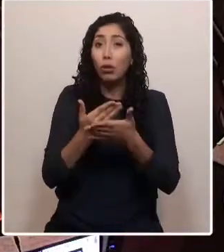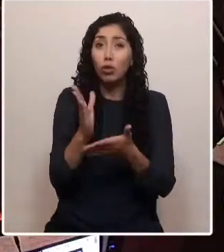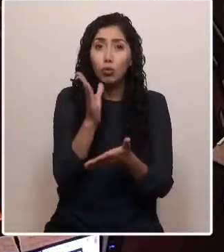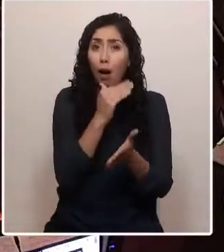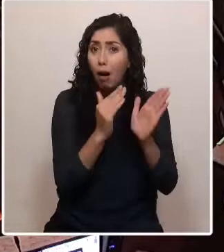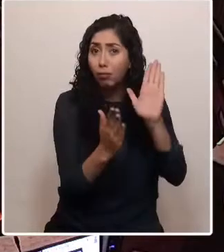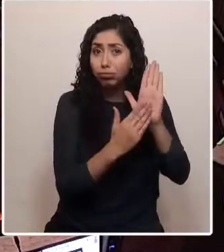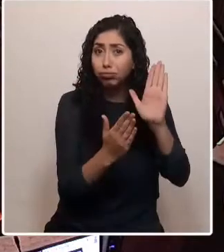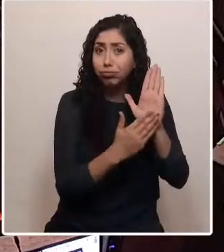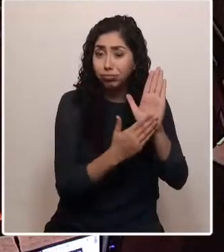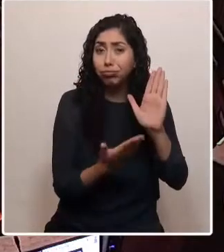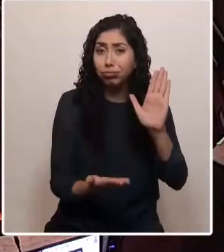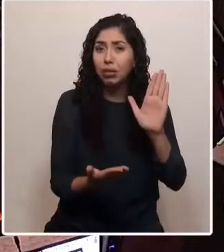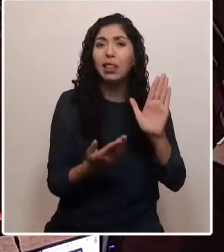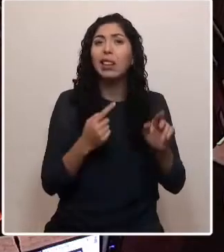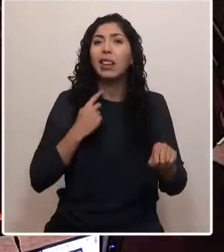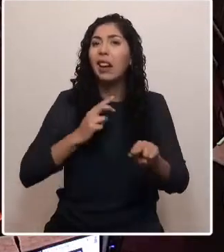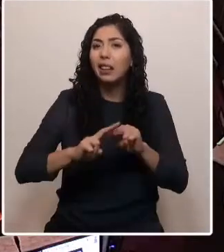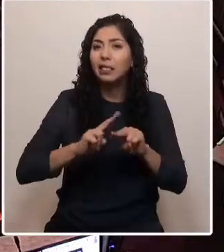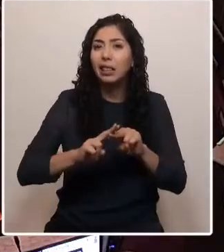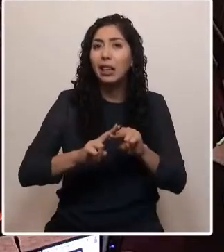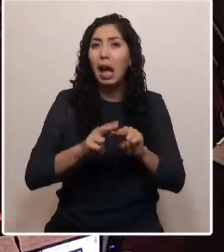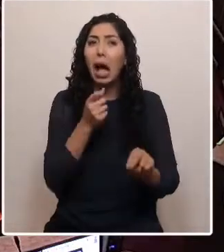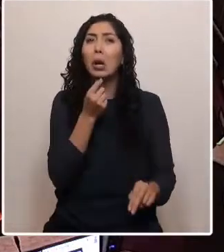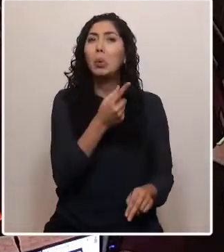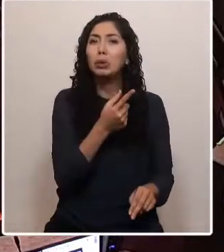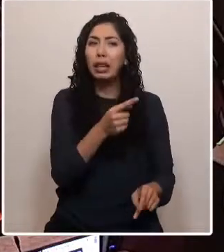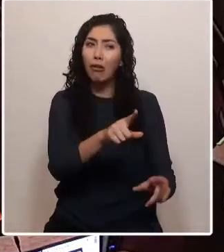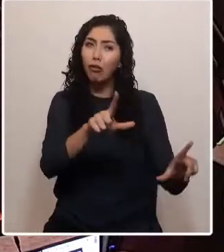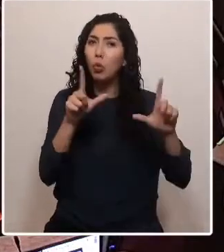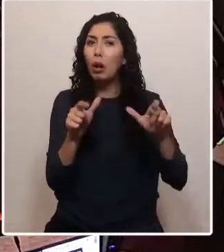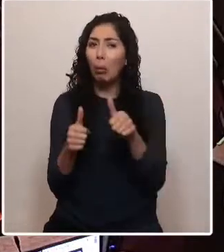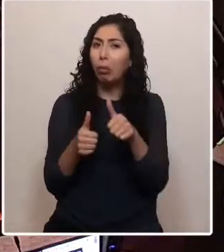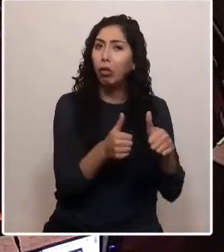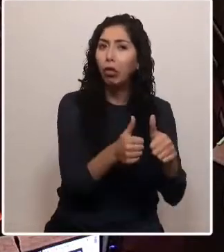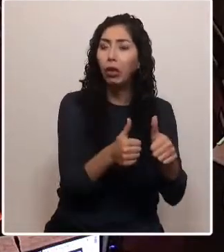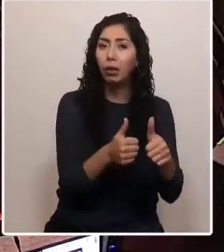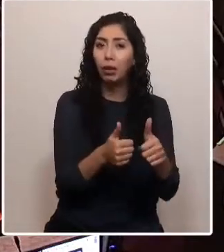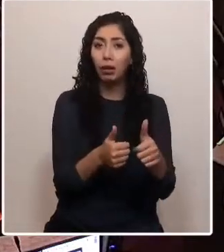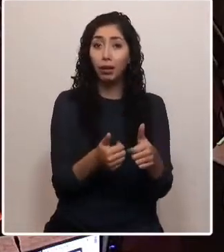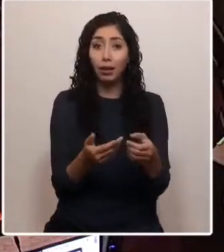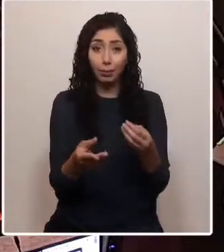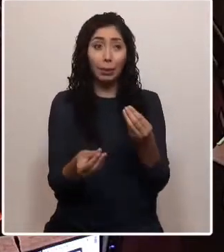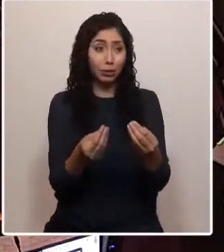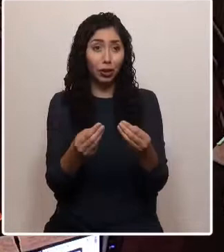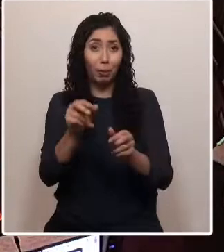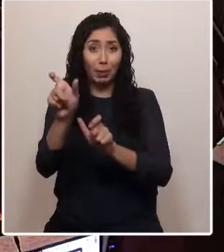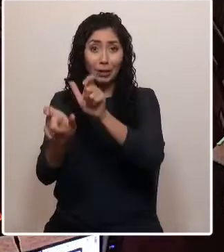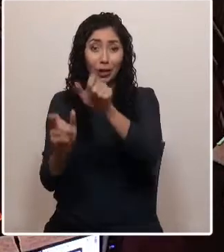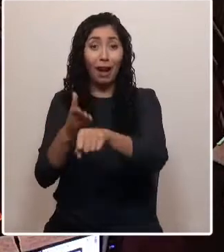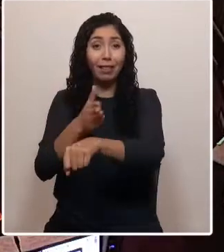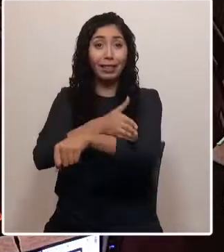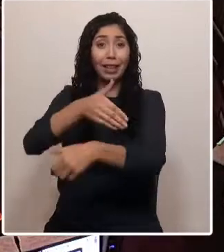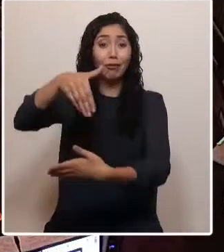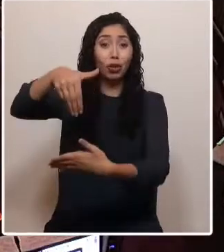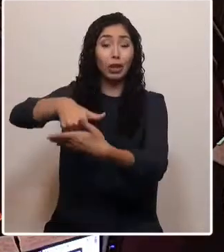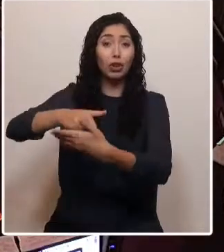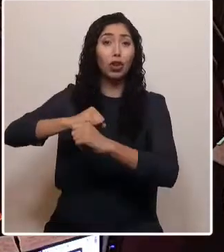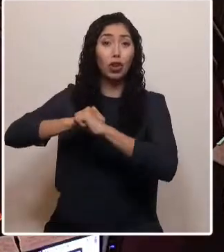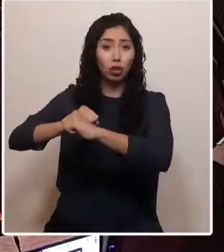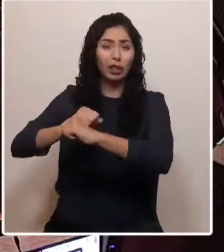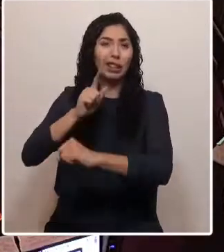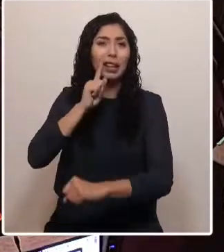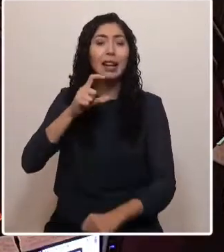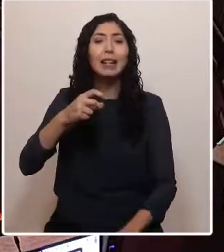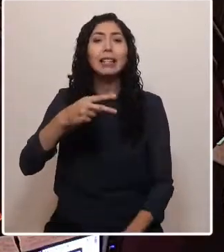la democracia, se acusa a las personas, se les funa, se les persigue. Le pasó a quienes votaron en contra del informe económico, a Chaína, a Garín y a